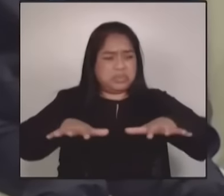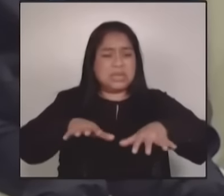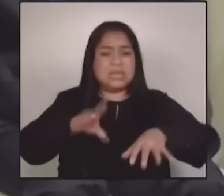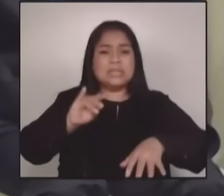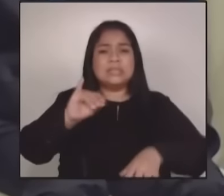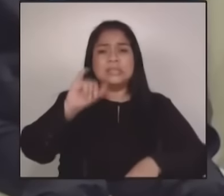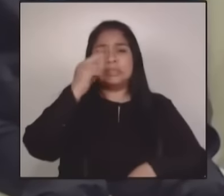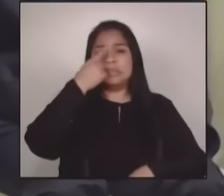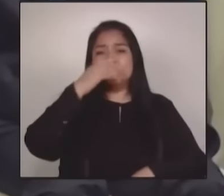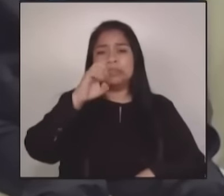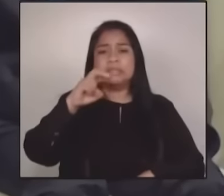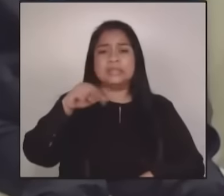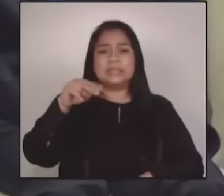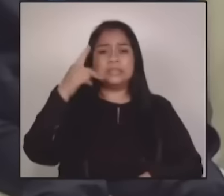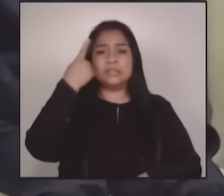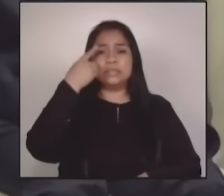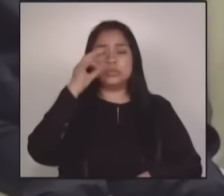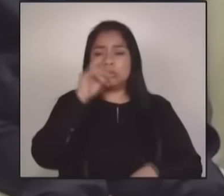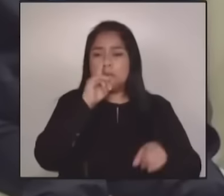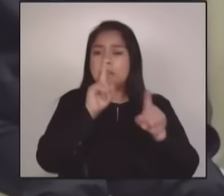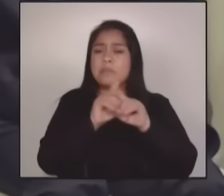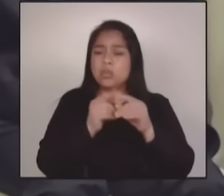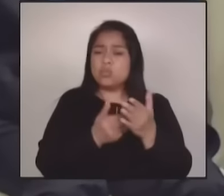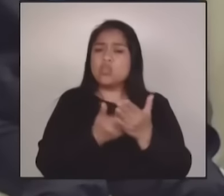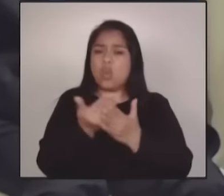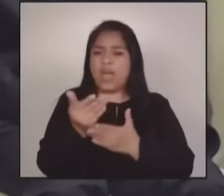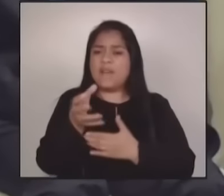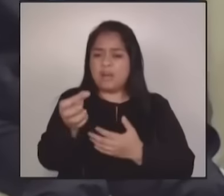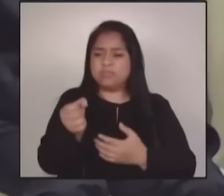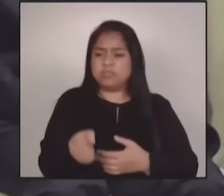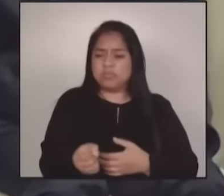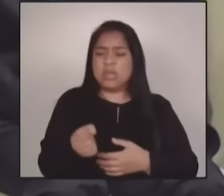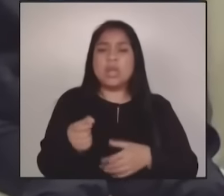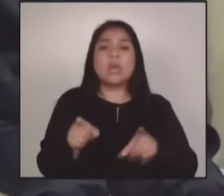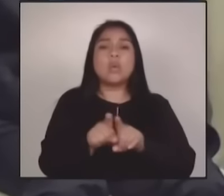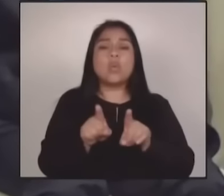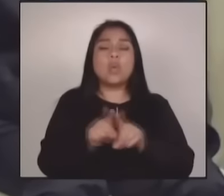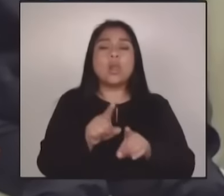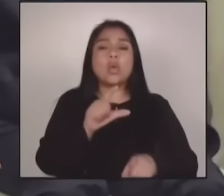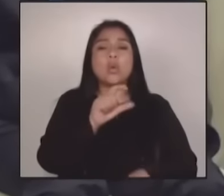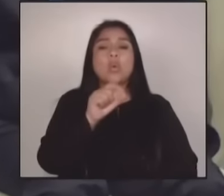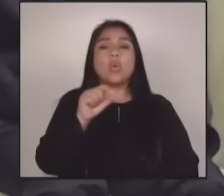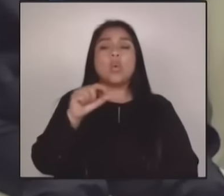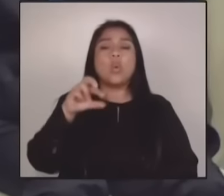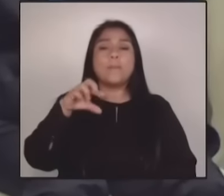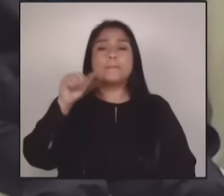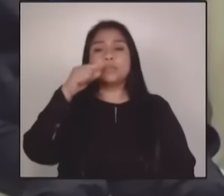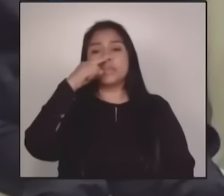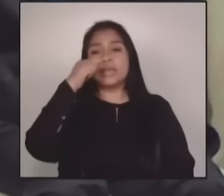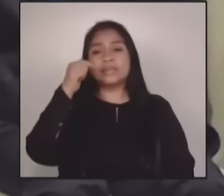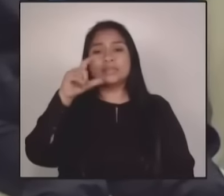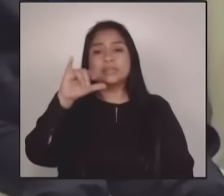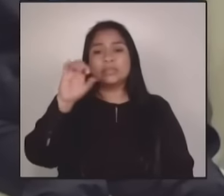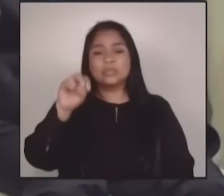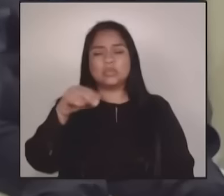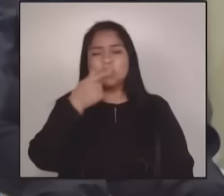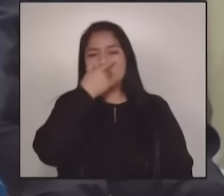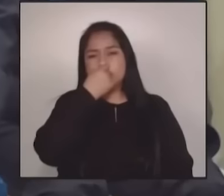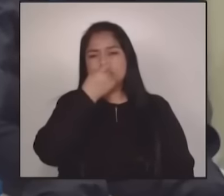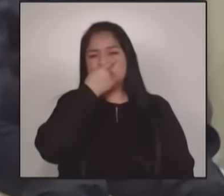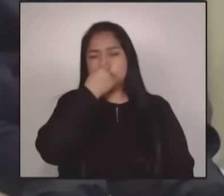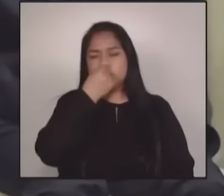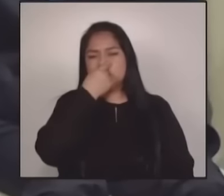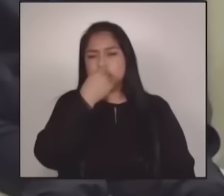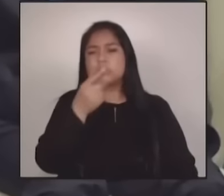a nuevos fenómenos autoritarios como la cooptación corrupta de las instituciones estatales por parte de